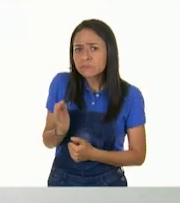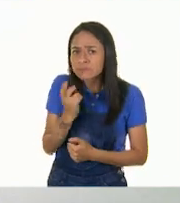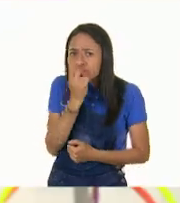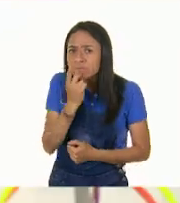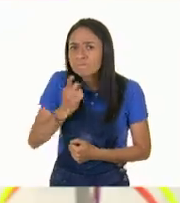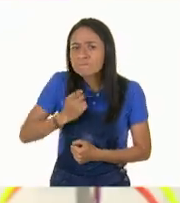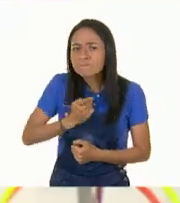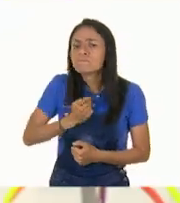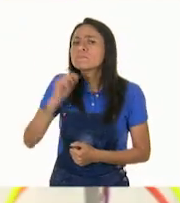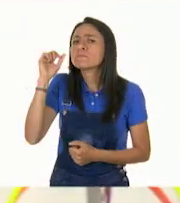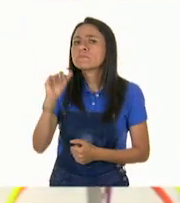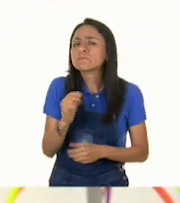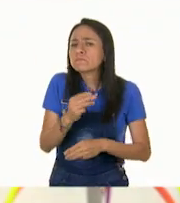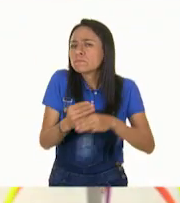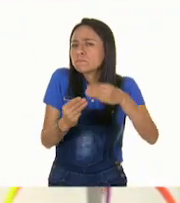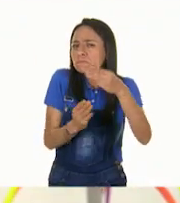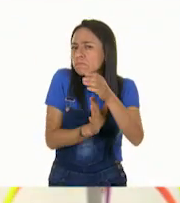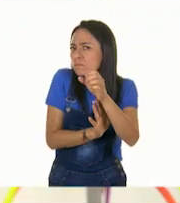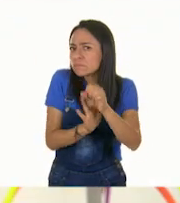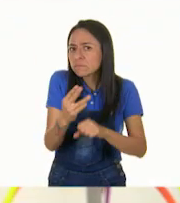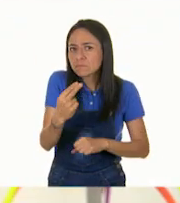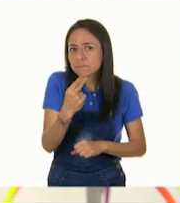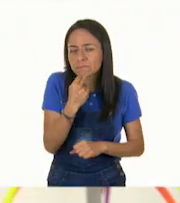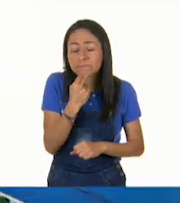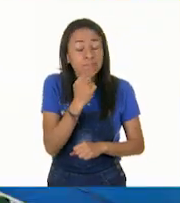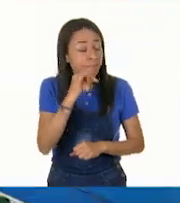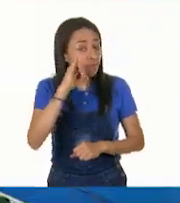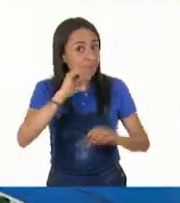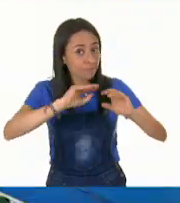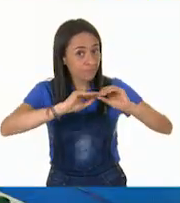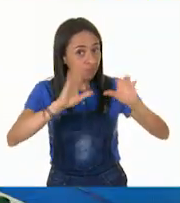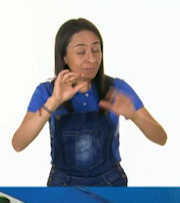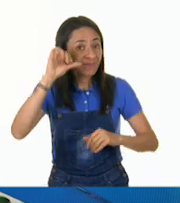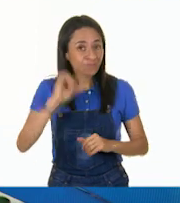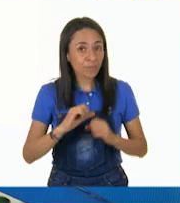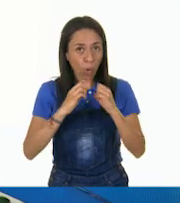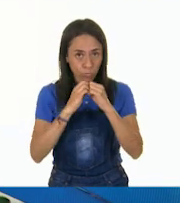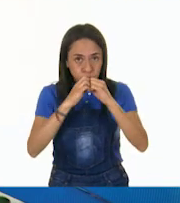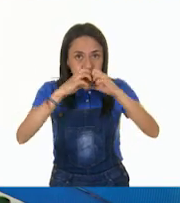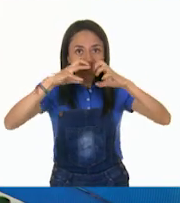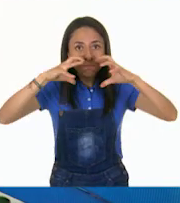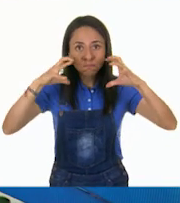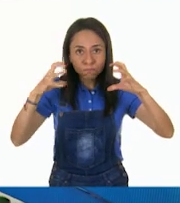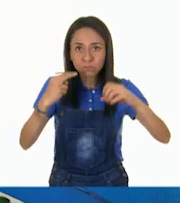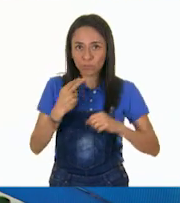claro que sí el día de hoy vamos a utilizar un globo